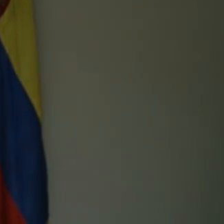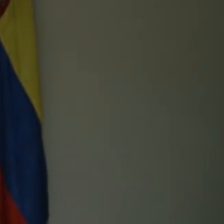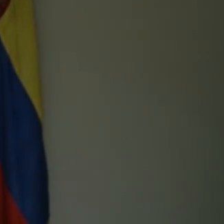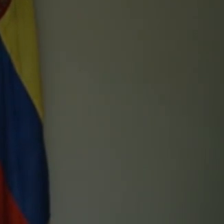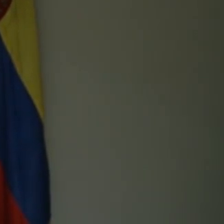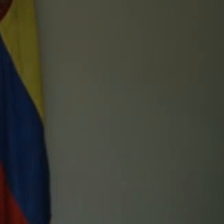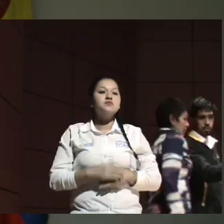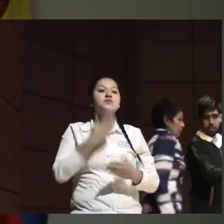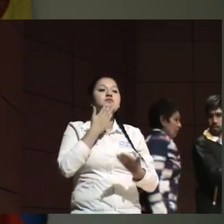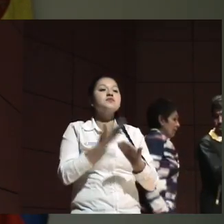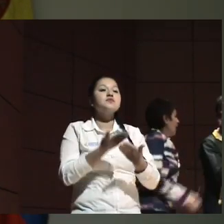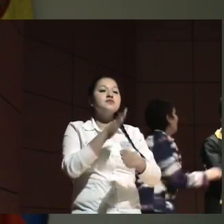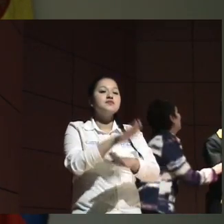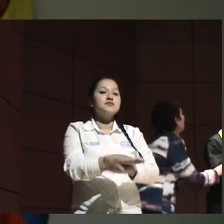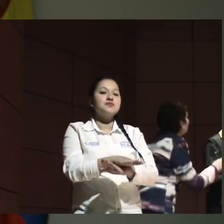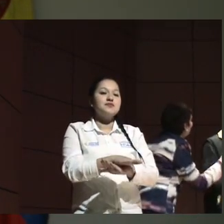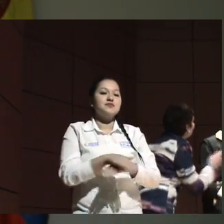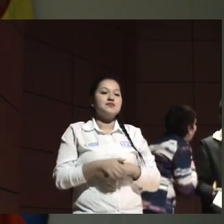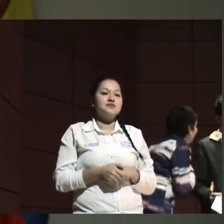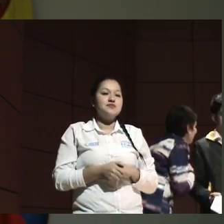muy buenas tardes